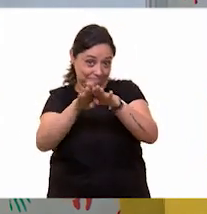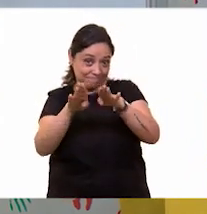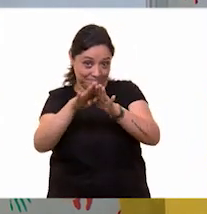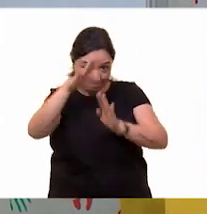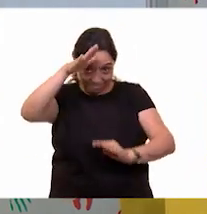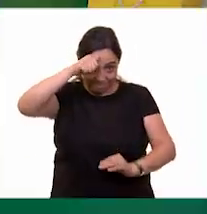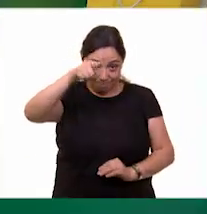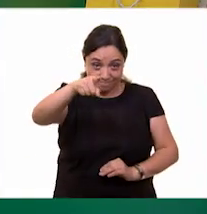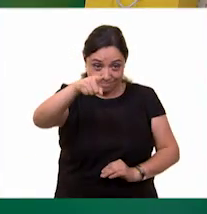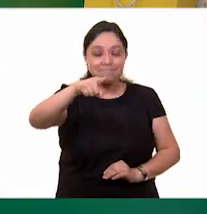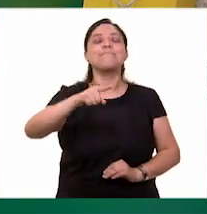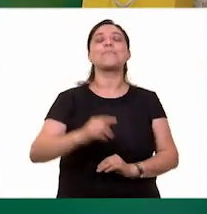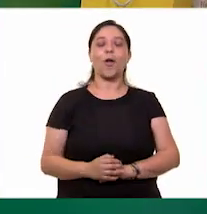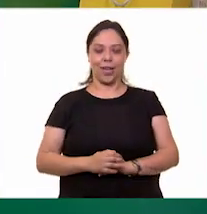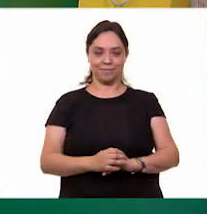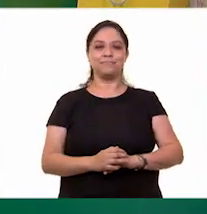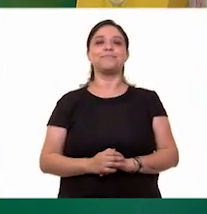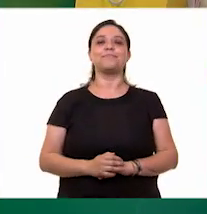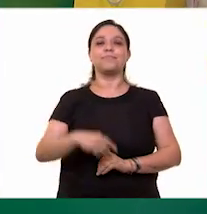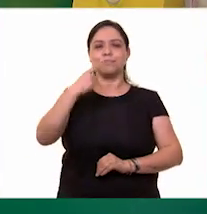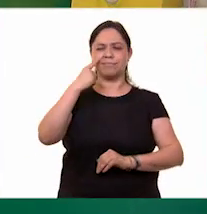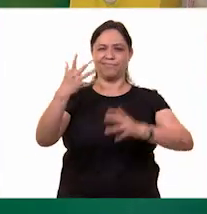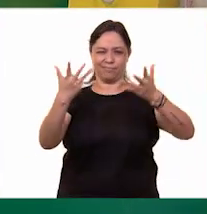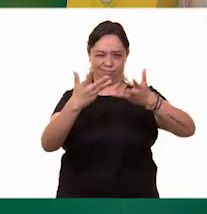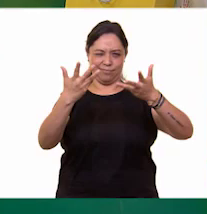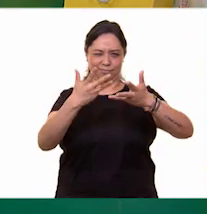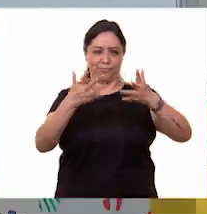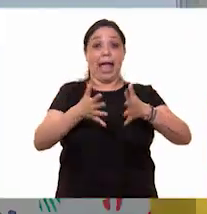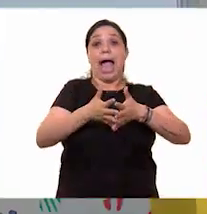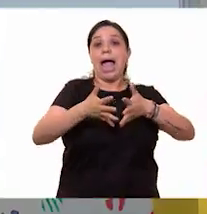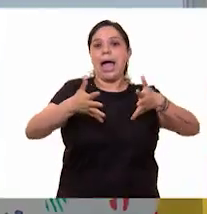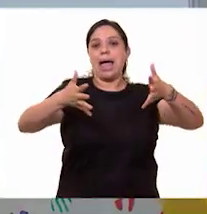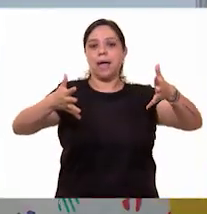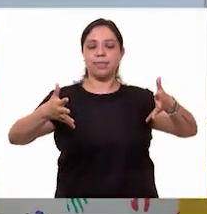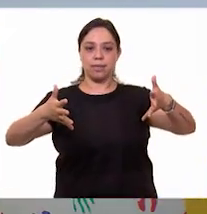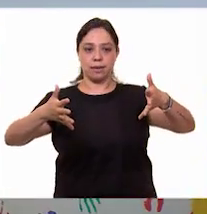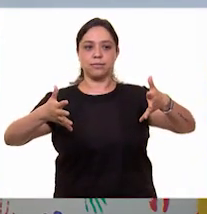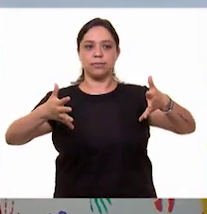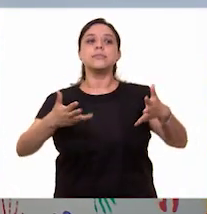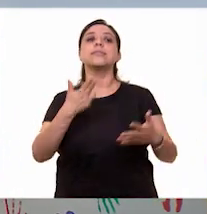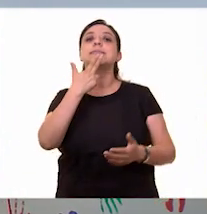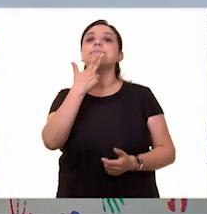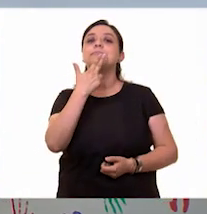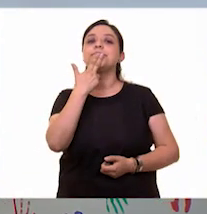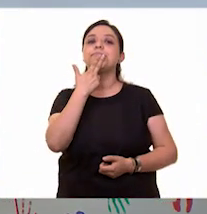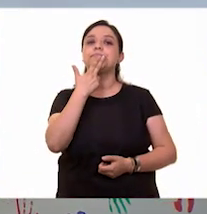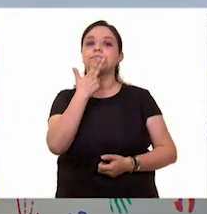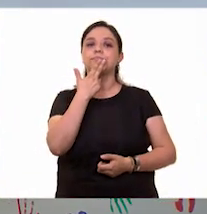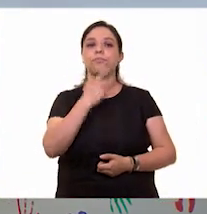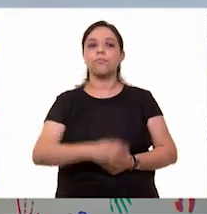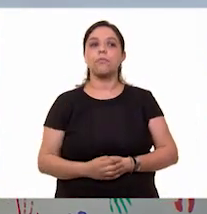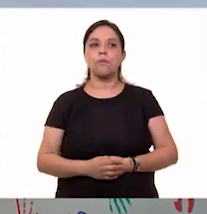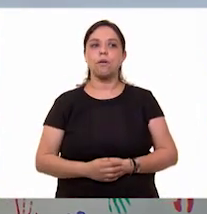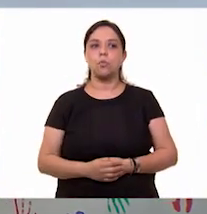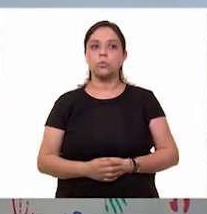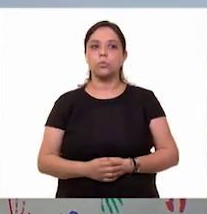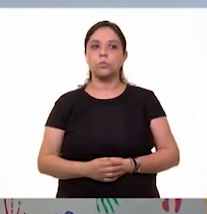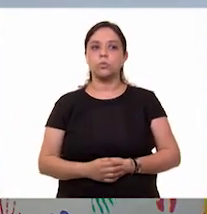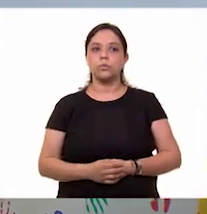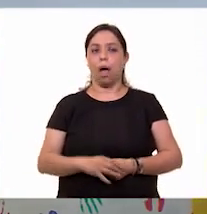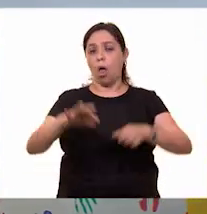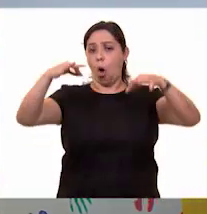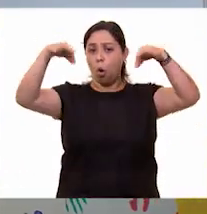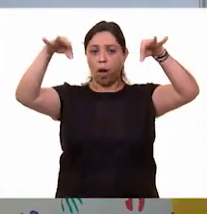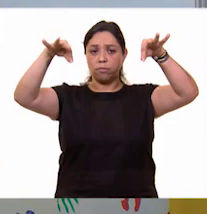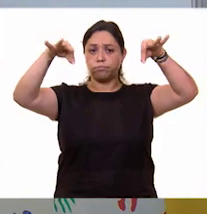Entonces, vamos a hacer nuestro mantel grande. Y para nuestro mantel grande vamos a utilizar una hoja